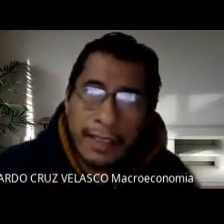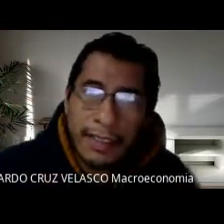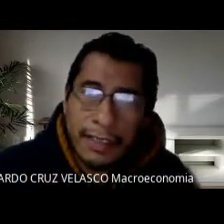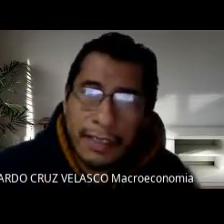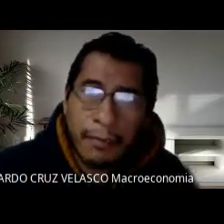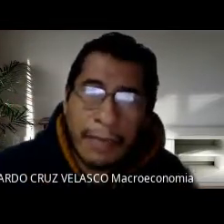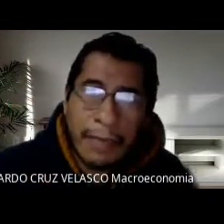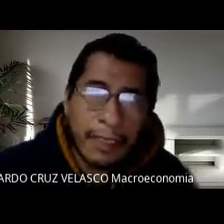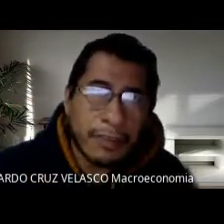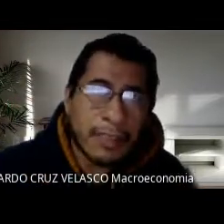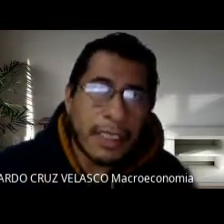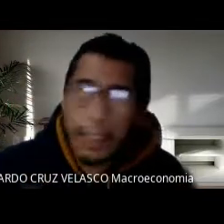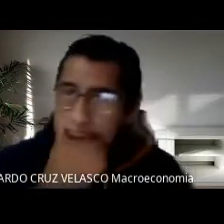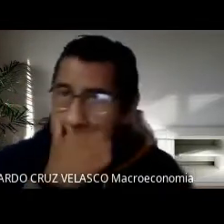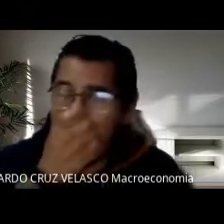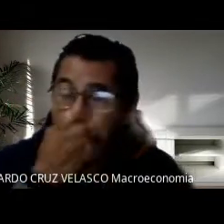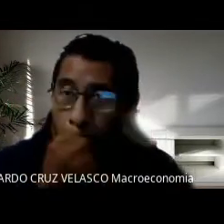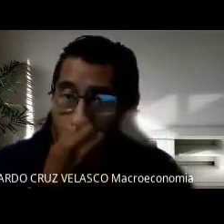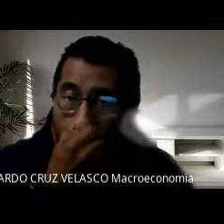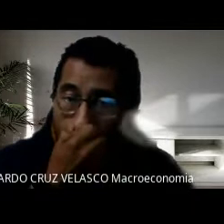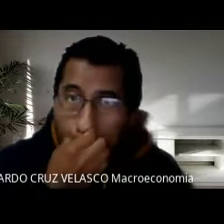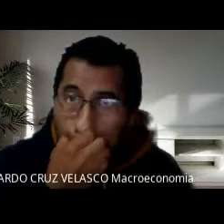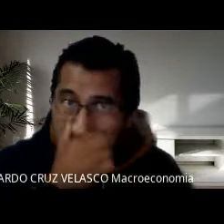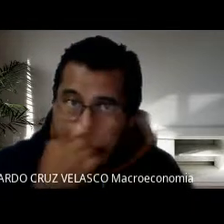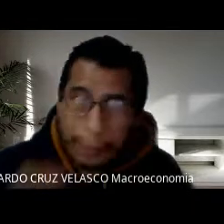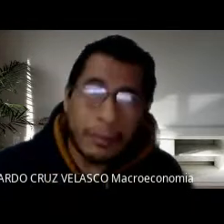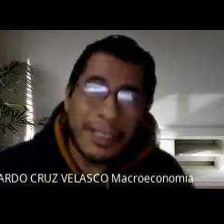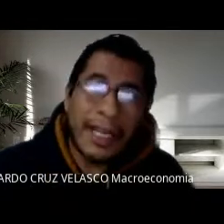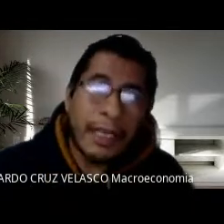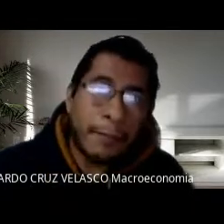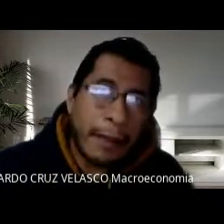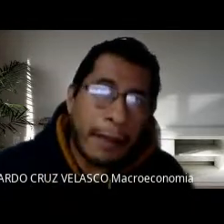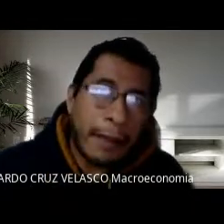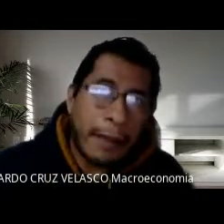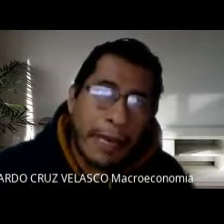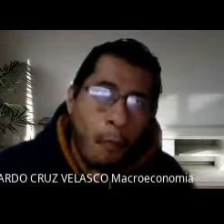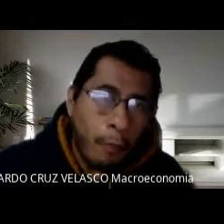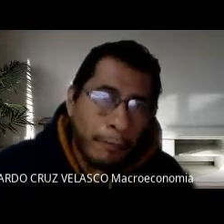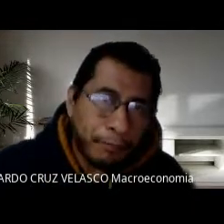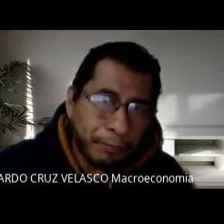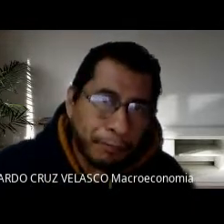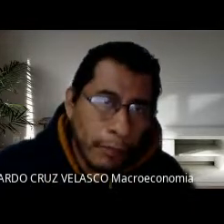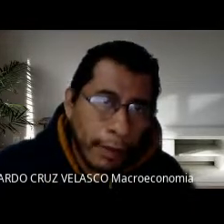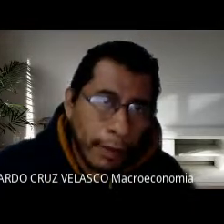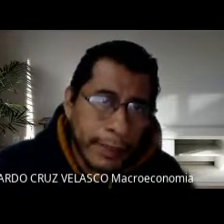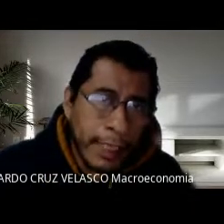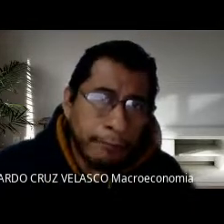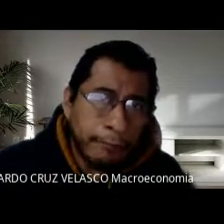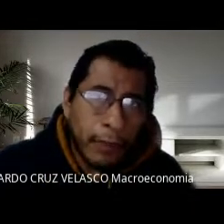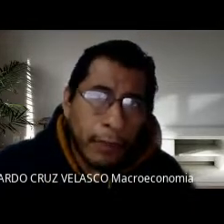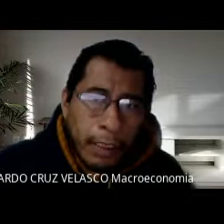Morales, que es el libro base que vamos a estar utilizando, que yo les adjunté la liga para bajarlo. Aquí